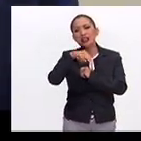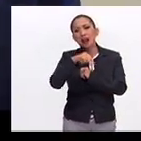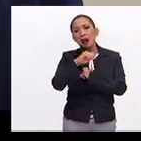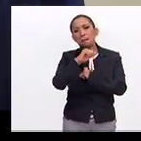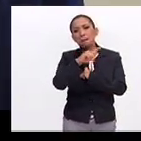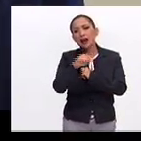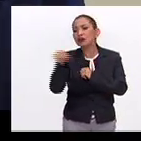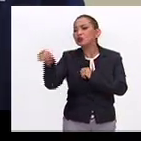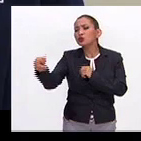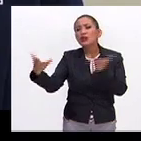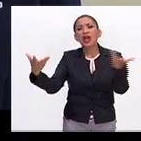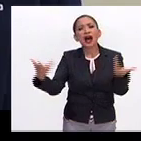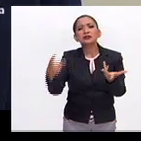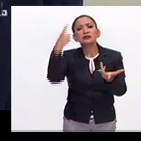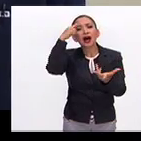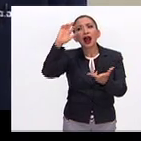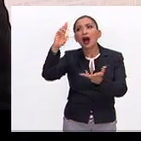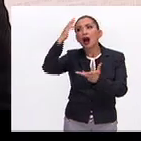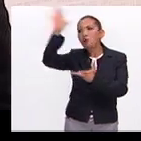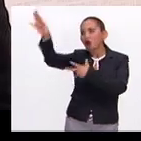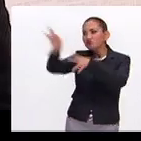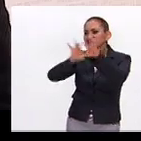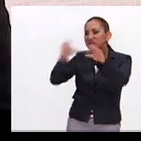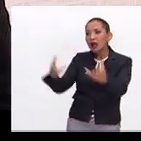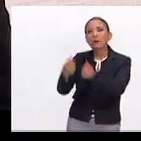el artista para recuperar su memoria?